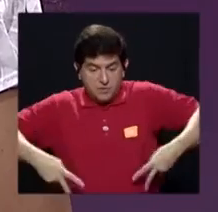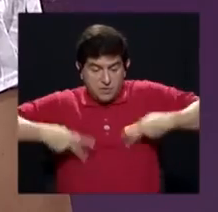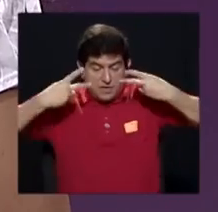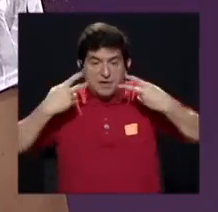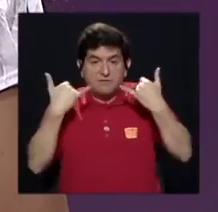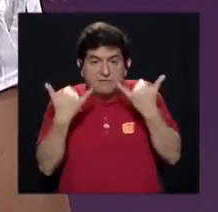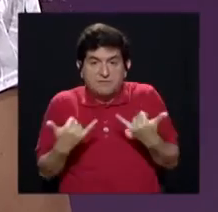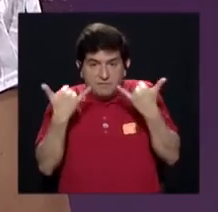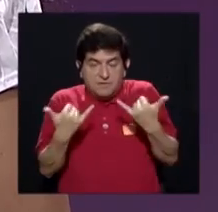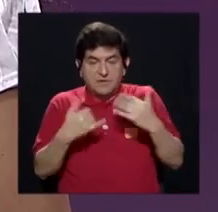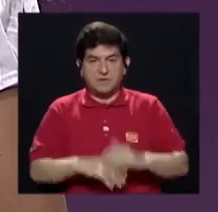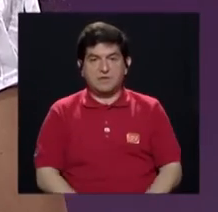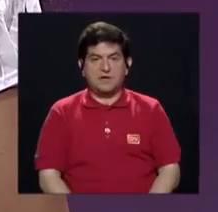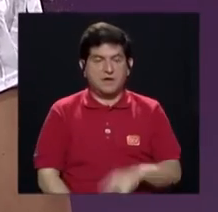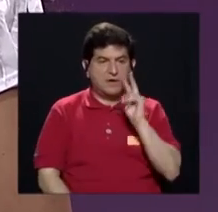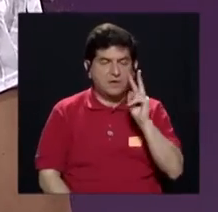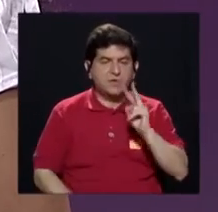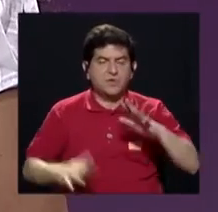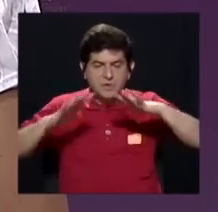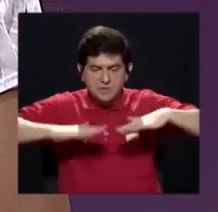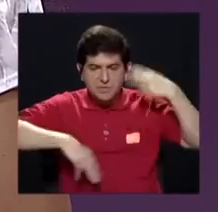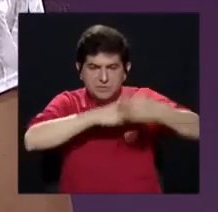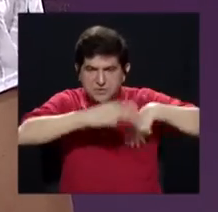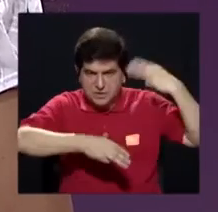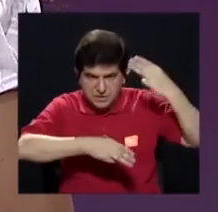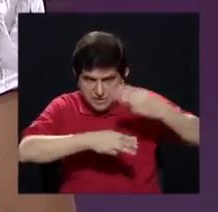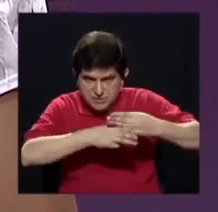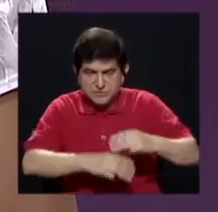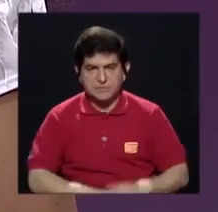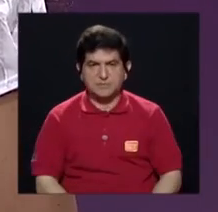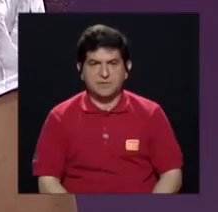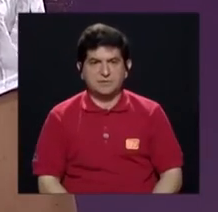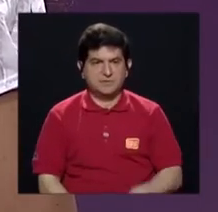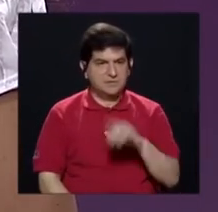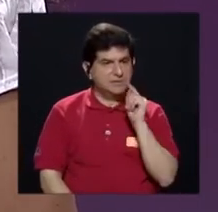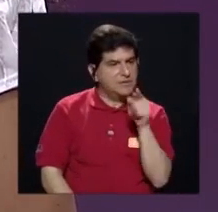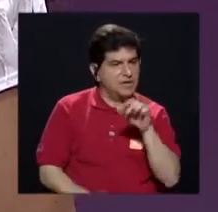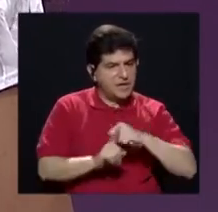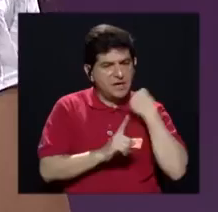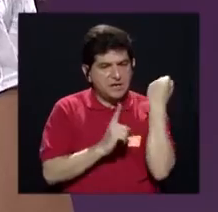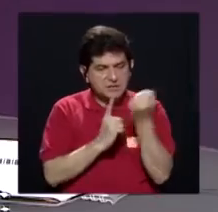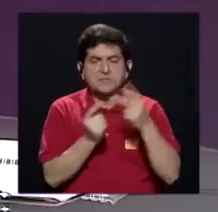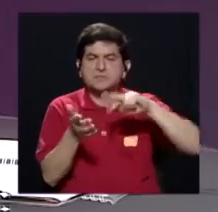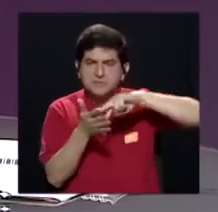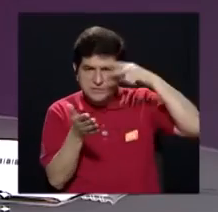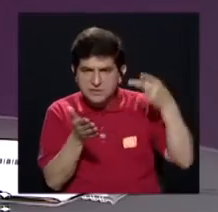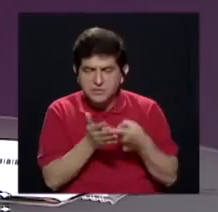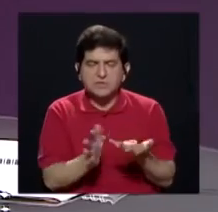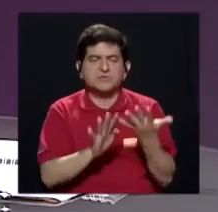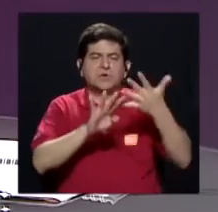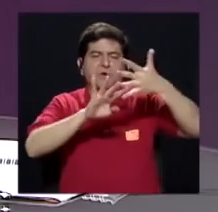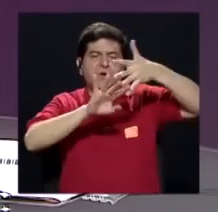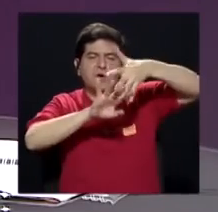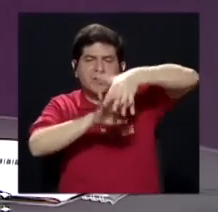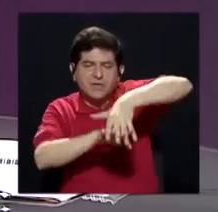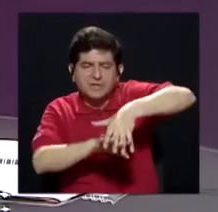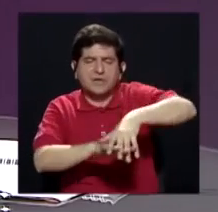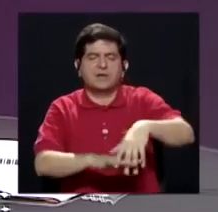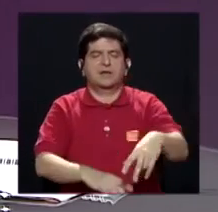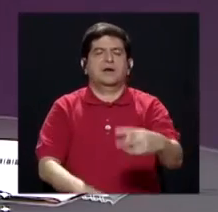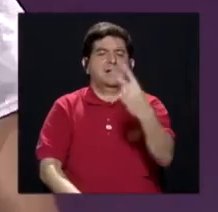estos momentos. Cuando vemos el ámbito mundial, realmente a eso nos conlleva, es a integrar, a